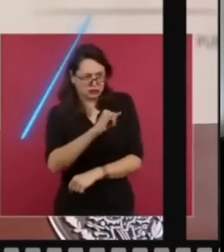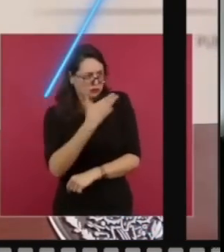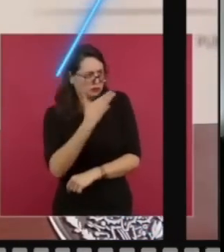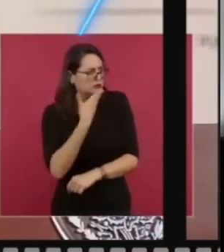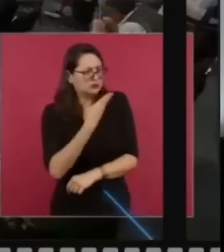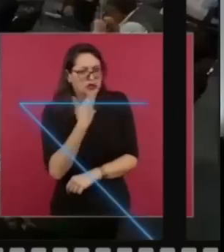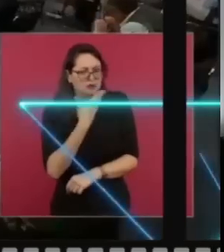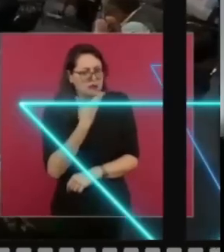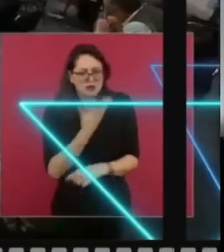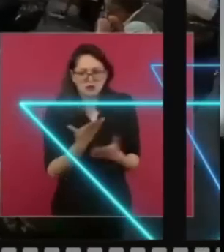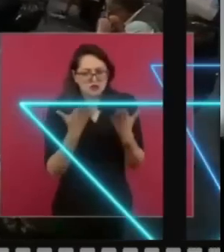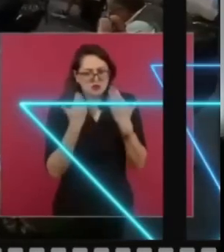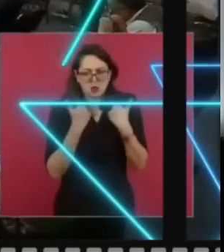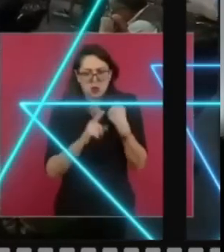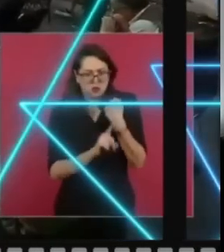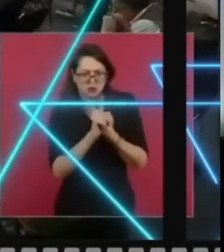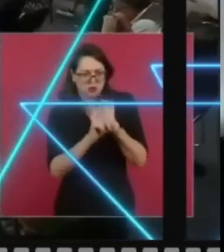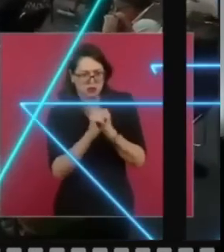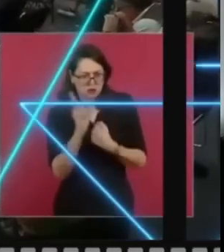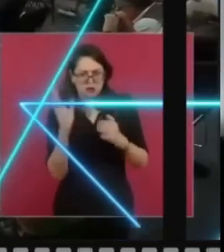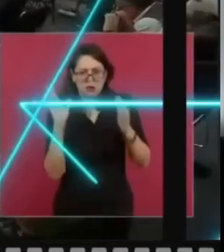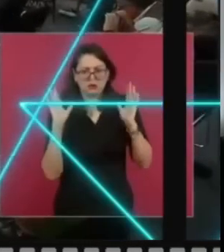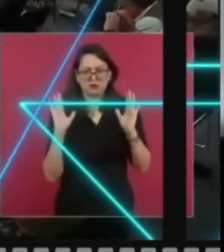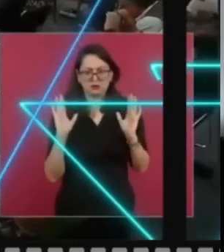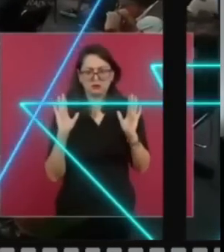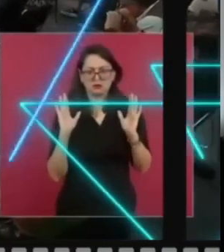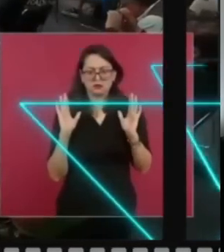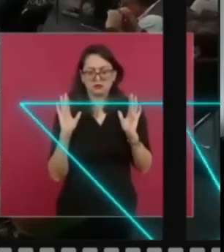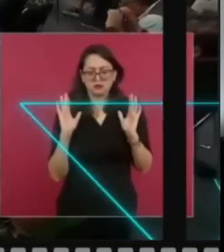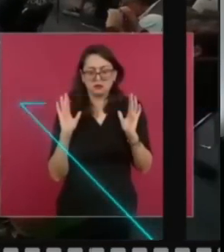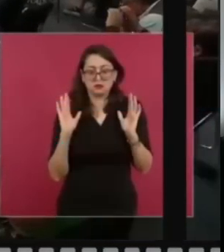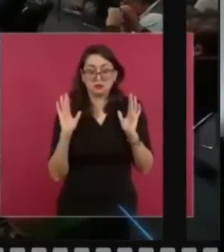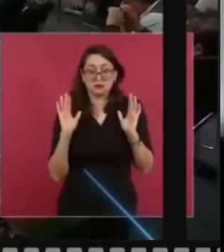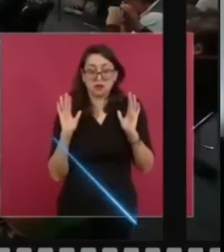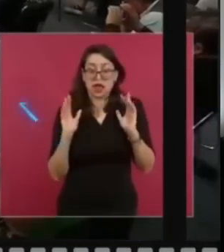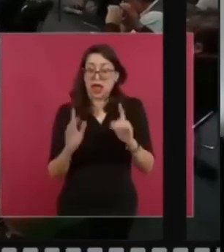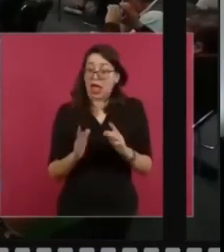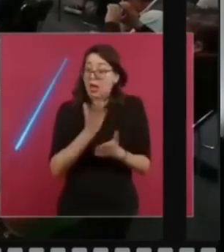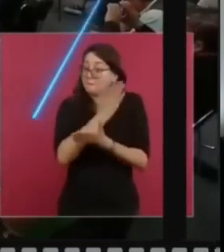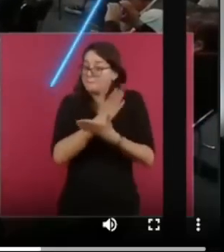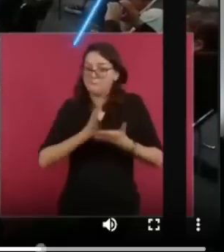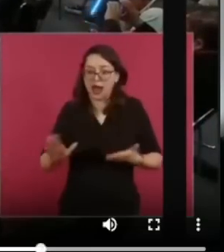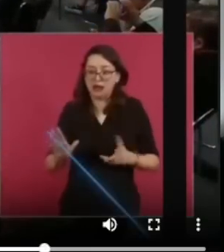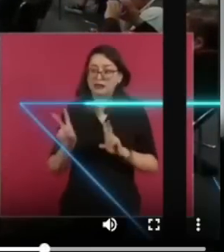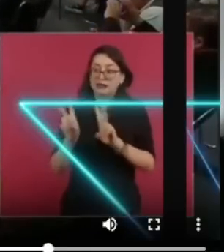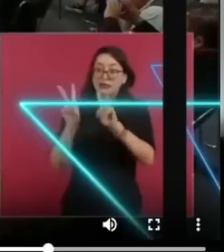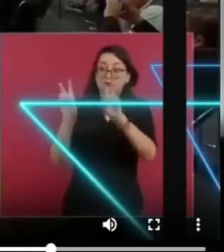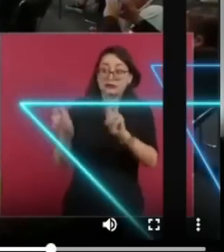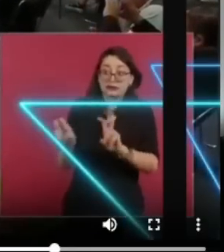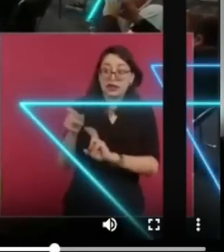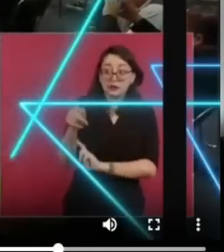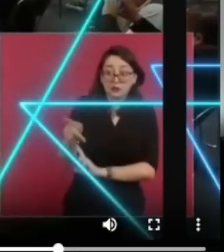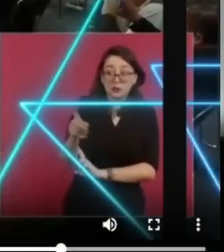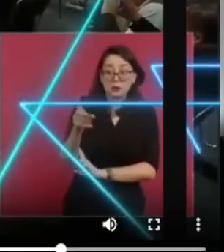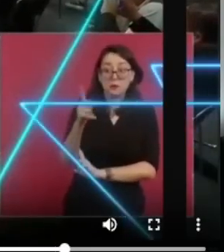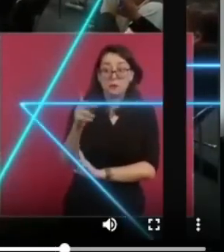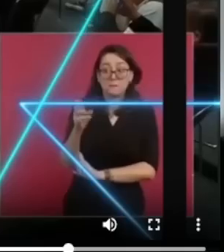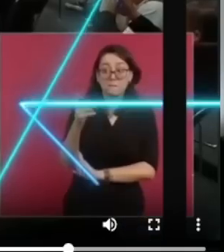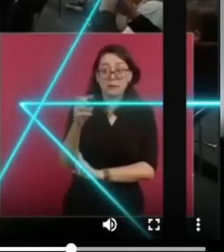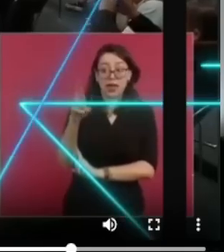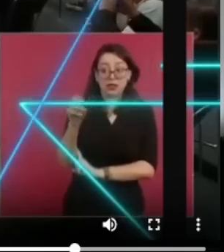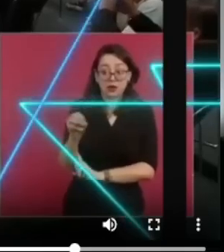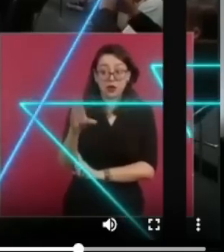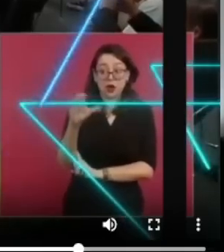Claro que nosotros queremos que liberen a Pedro Castillo que injustamente lo tienen